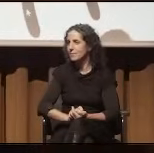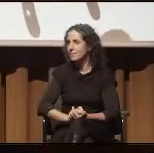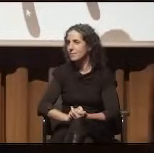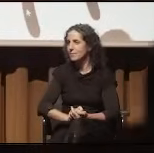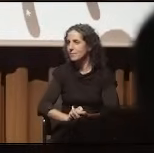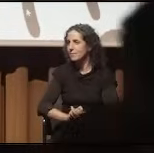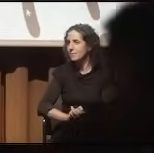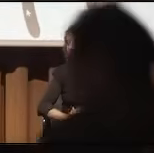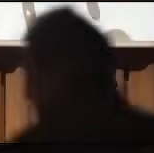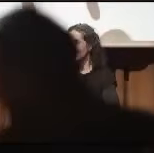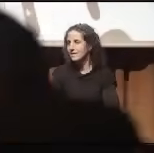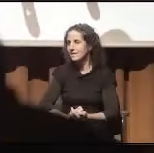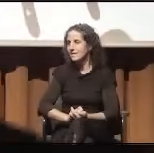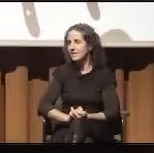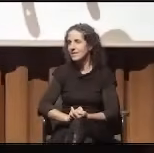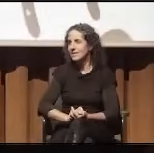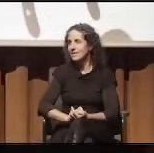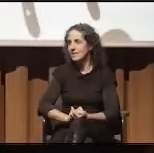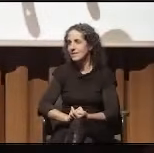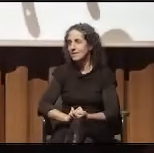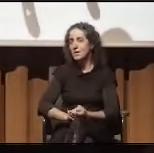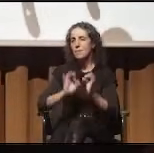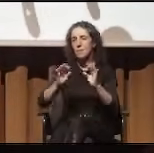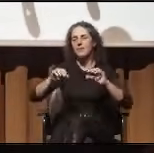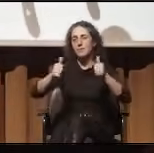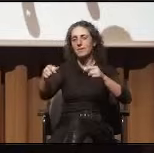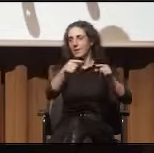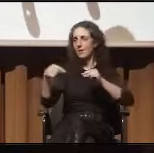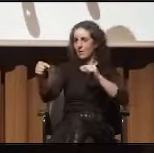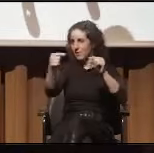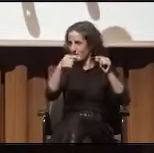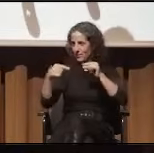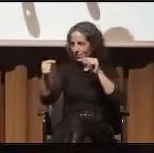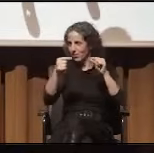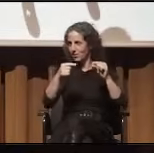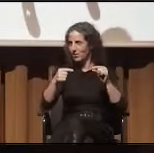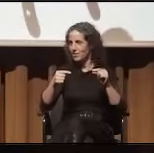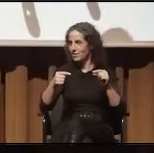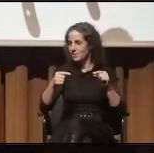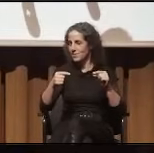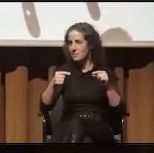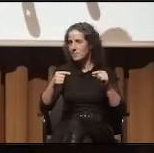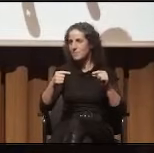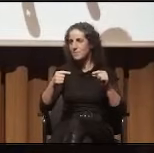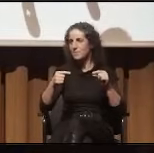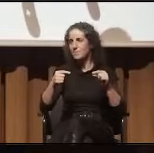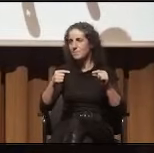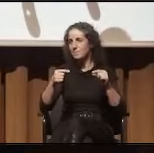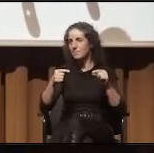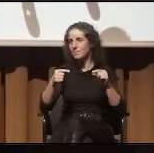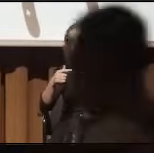Desde que ha empezado el coloquio, todo el tiempo me viene preguntar